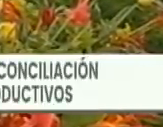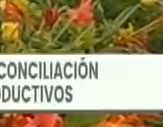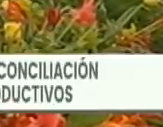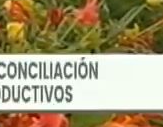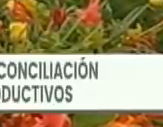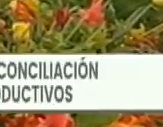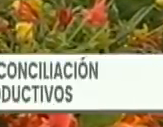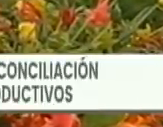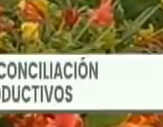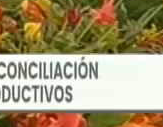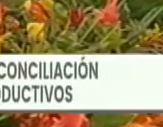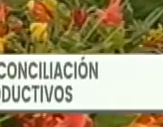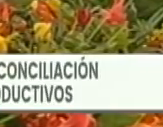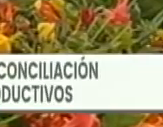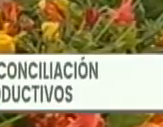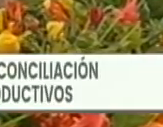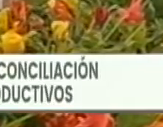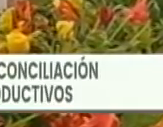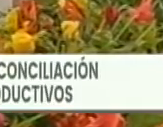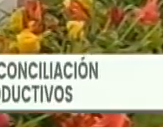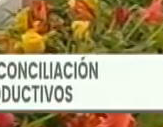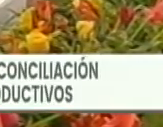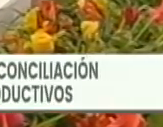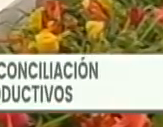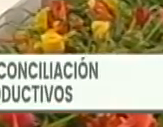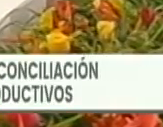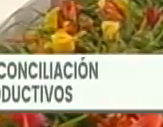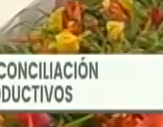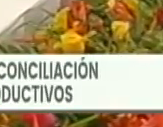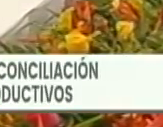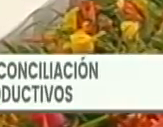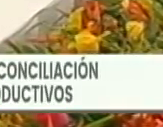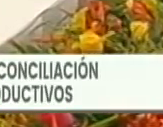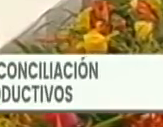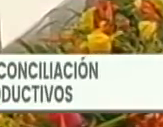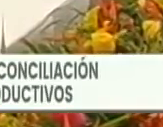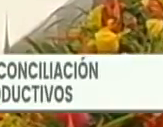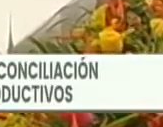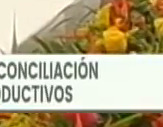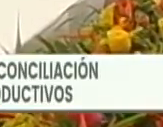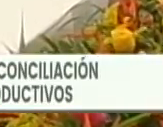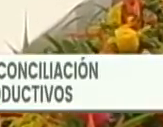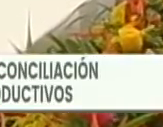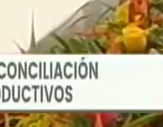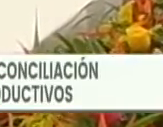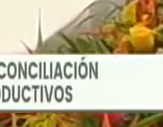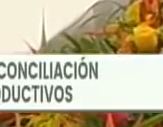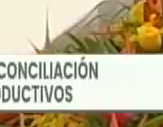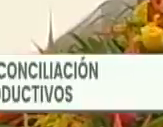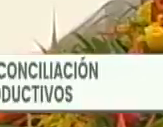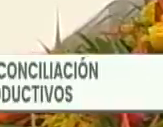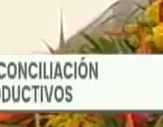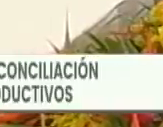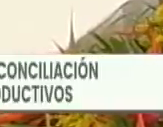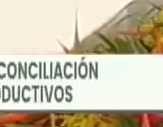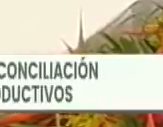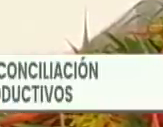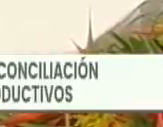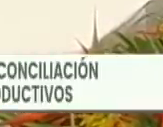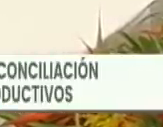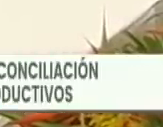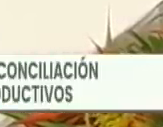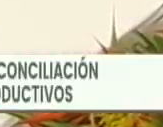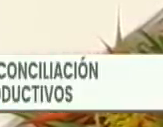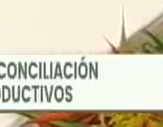costados por eso señor gobernador destacó lo que tengan que destacar pero creo que el tema del agua no ha sido eficiente en la gestión